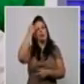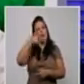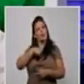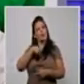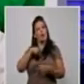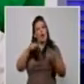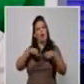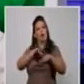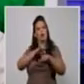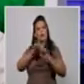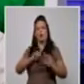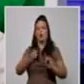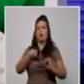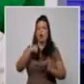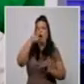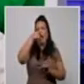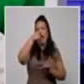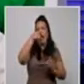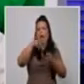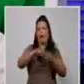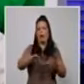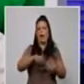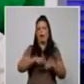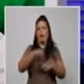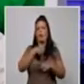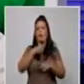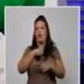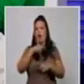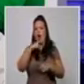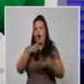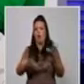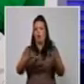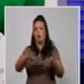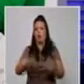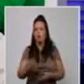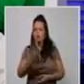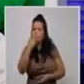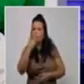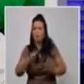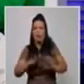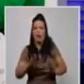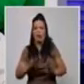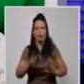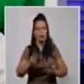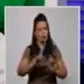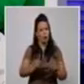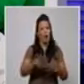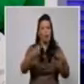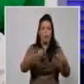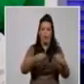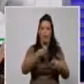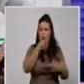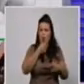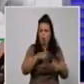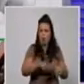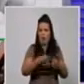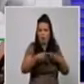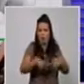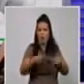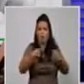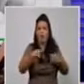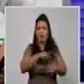en la casa. Usted la puede hacer, pero vaya para el médico, que es lo que está indicado en cada uno de estos lugares. Doctor, en